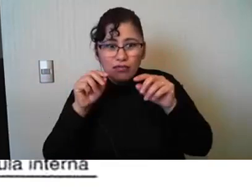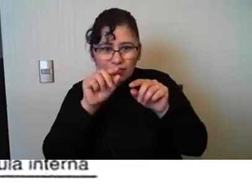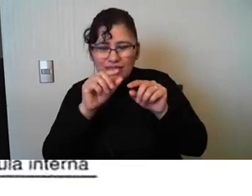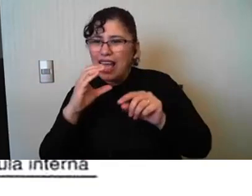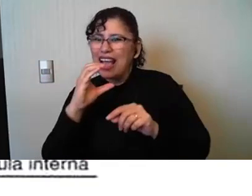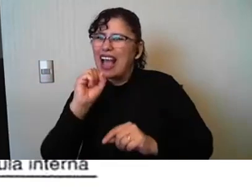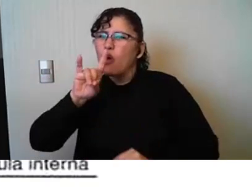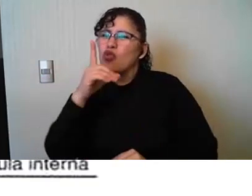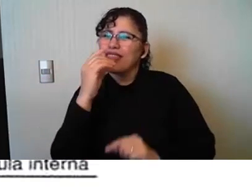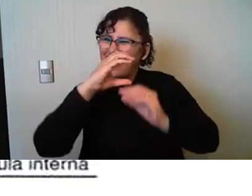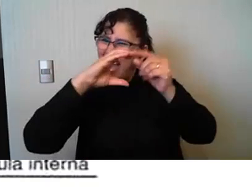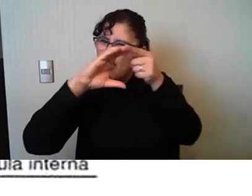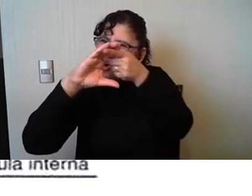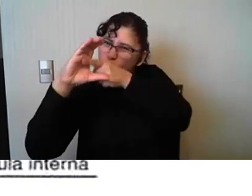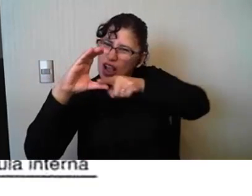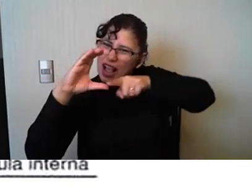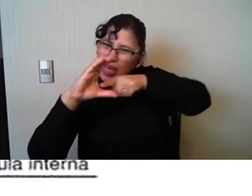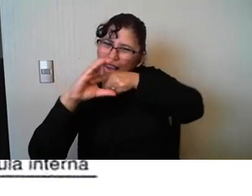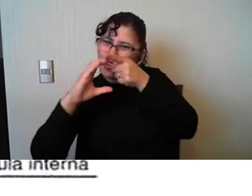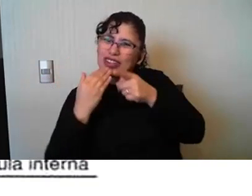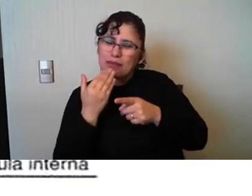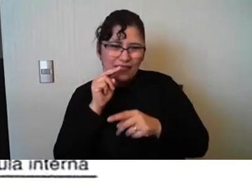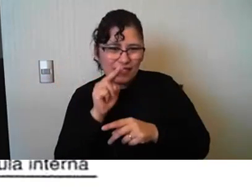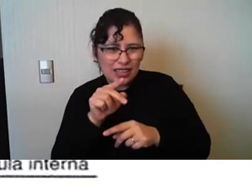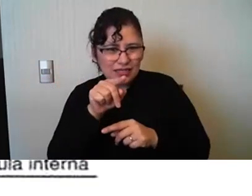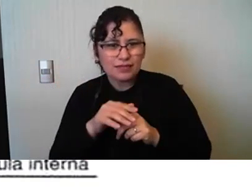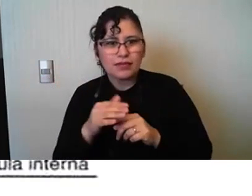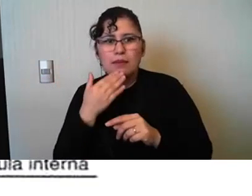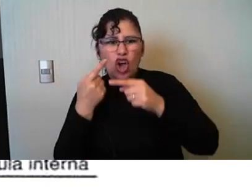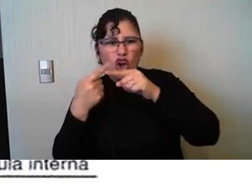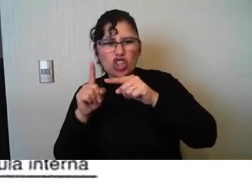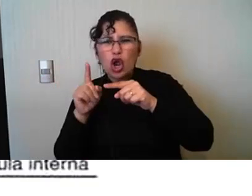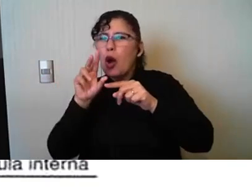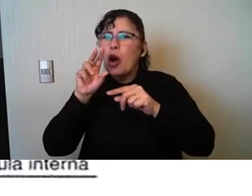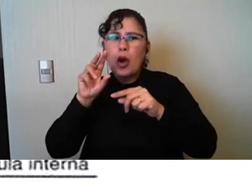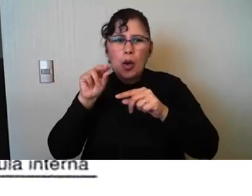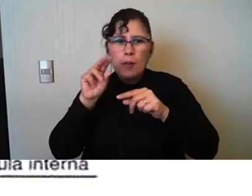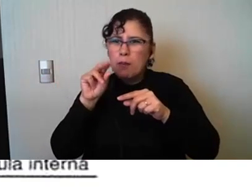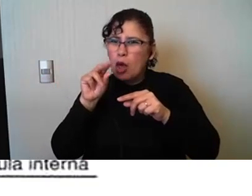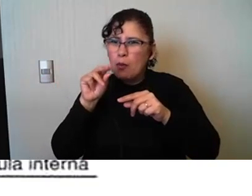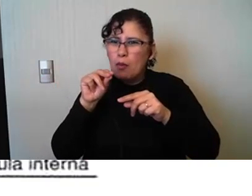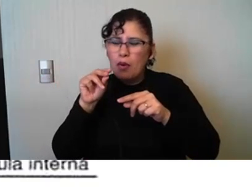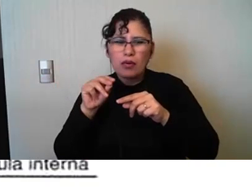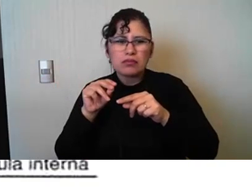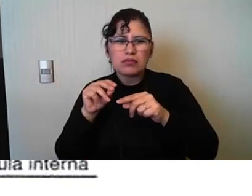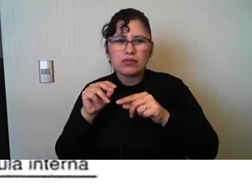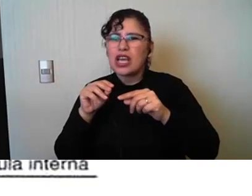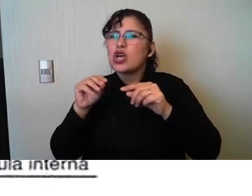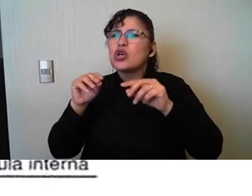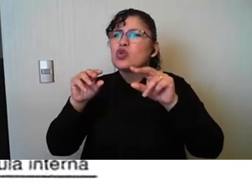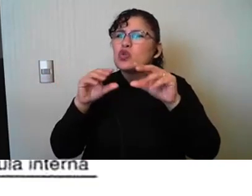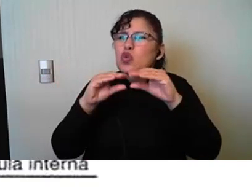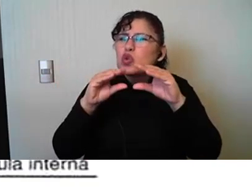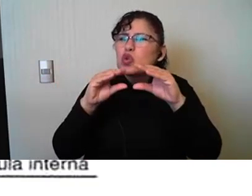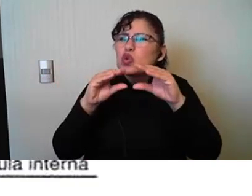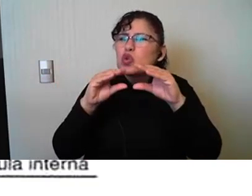es cápsula interna, aquí esto es fibra, todo lo que está en gris es sustancia, bueno, generalmente gris, y esto es fibra,